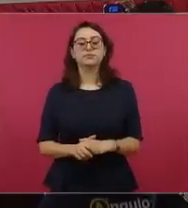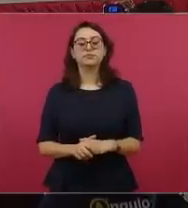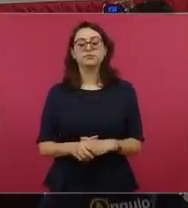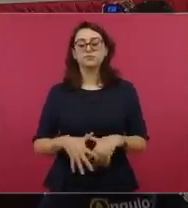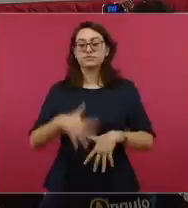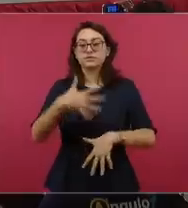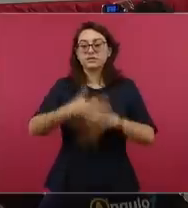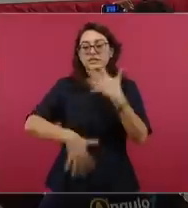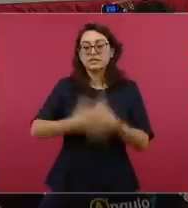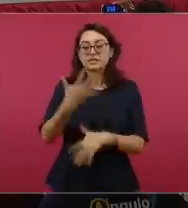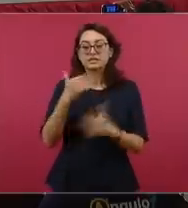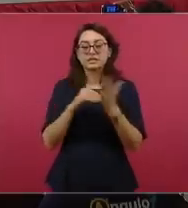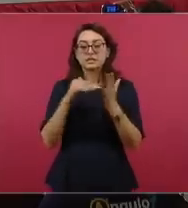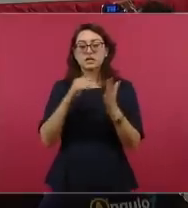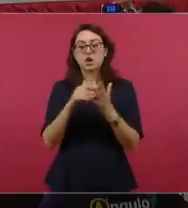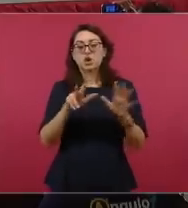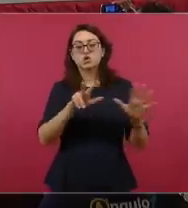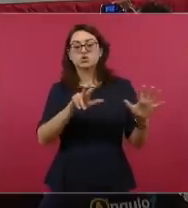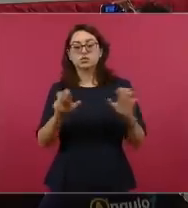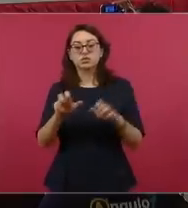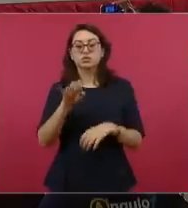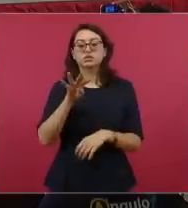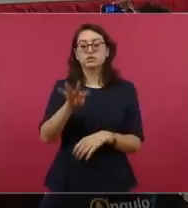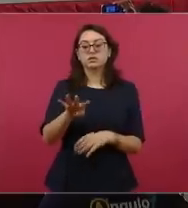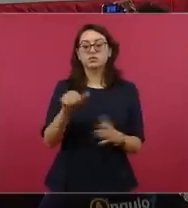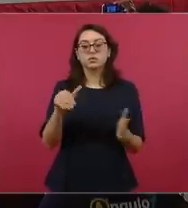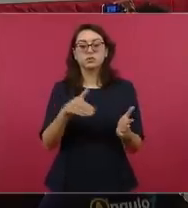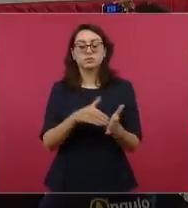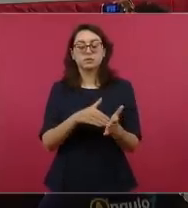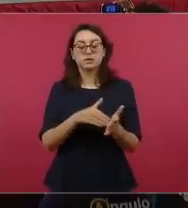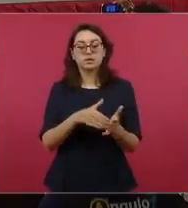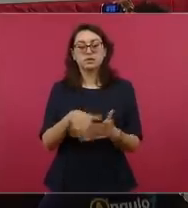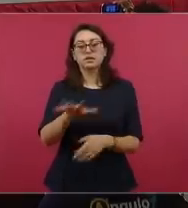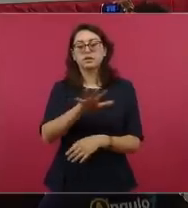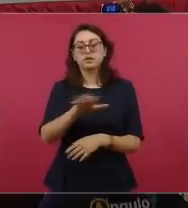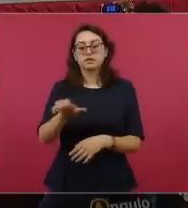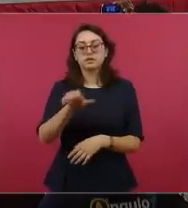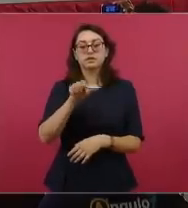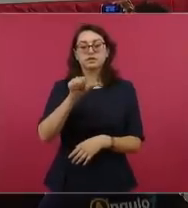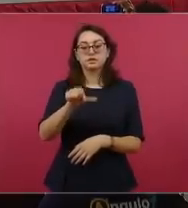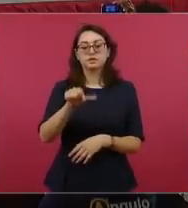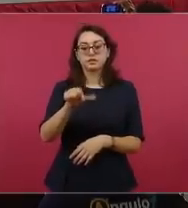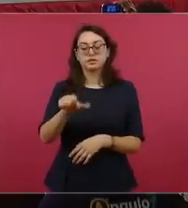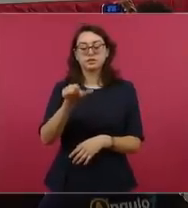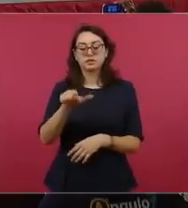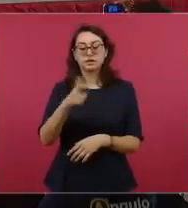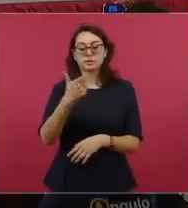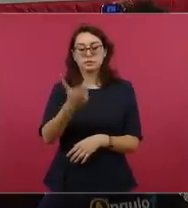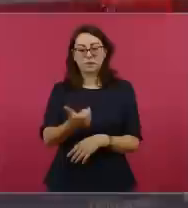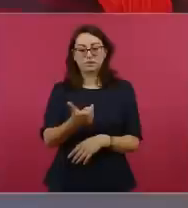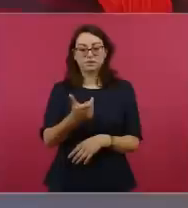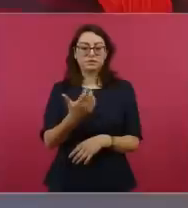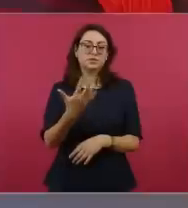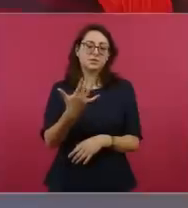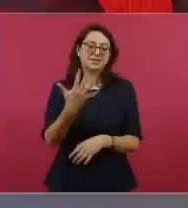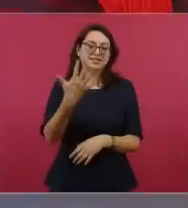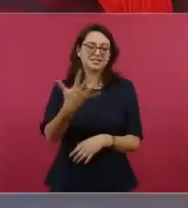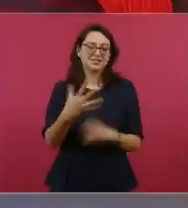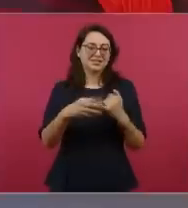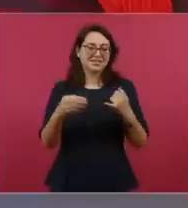quince millones ochocientos diecinueve mil quinientos dieciséis pesos con 55